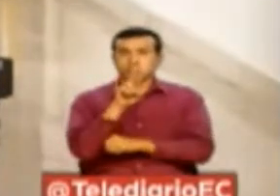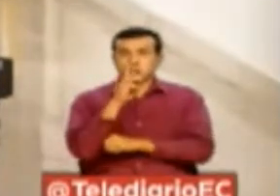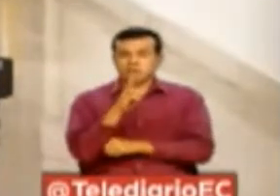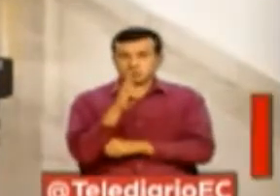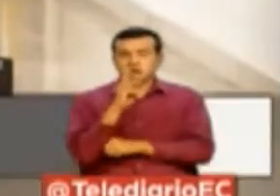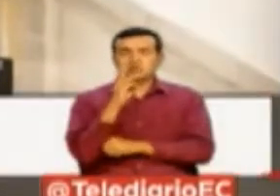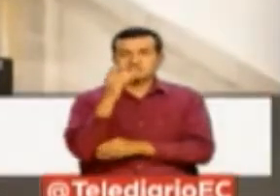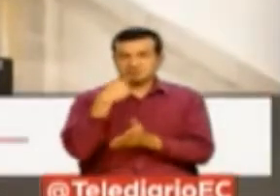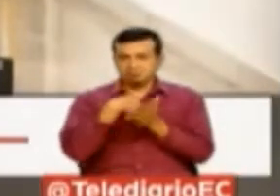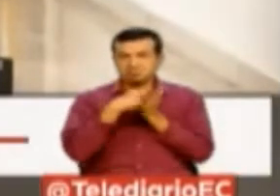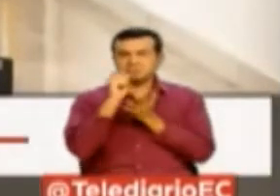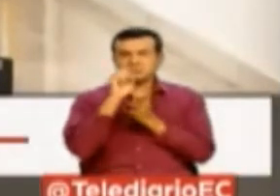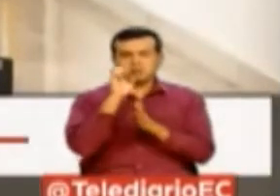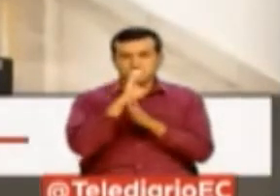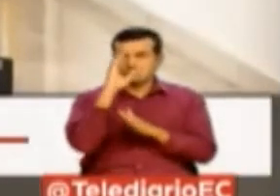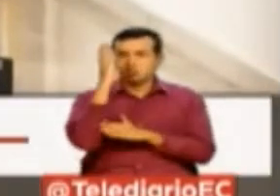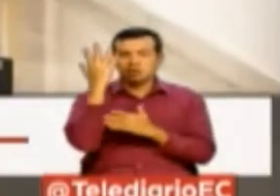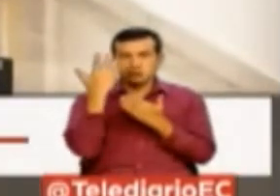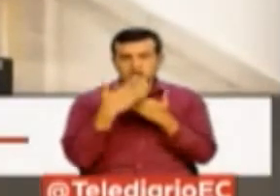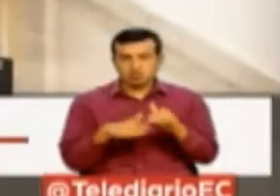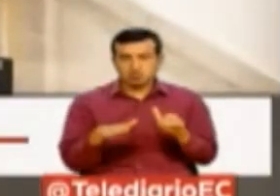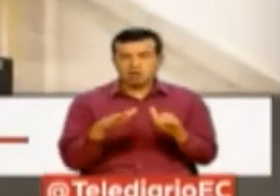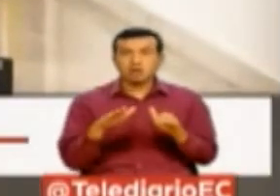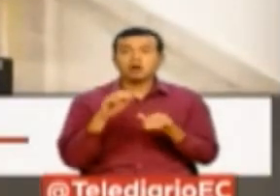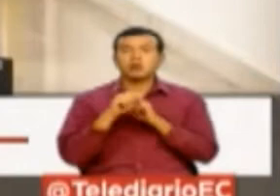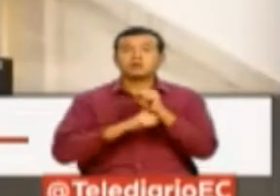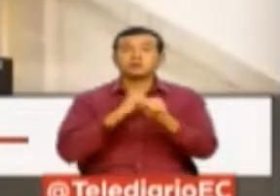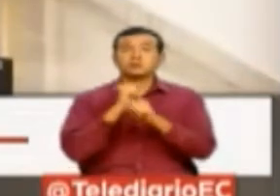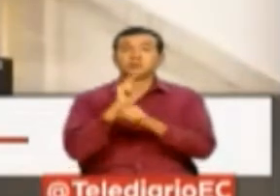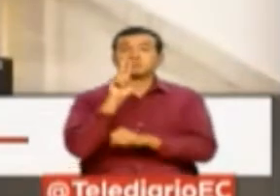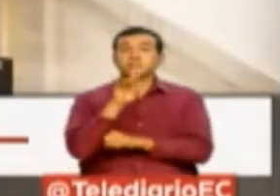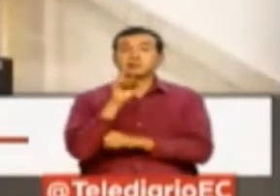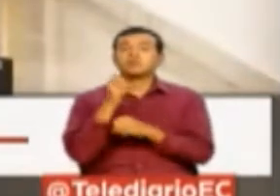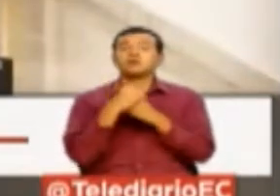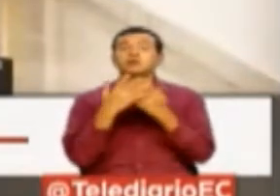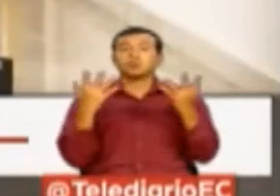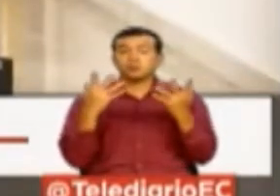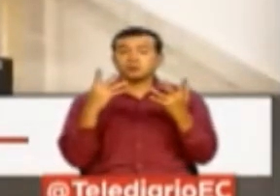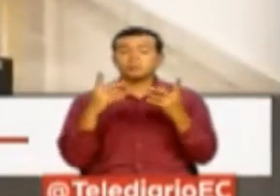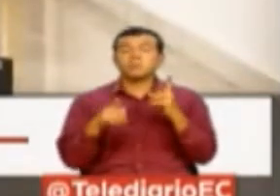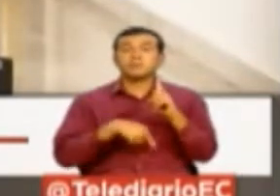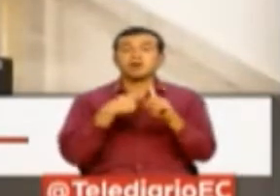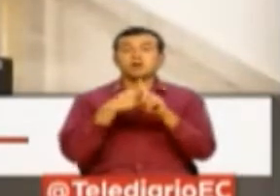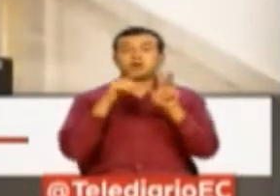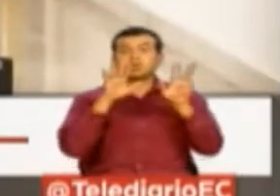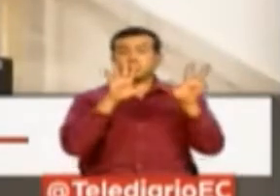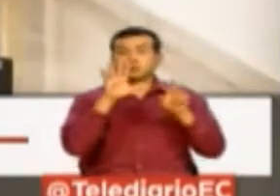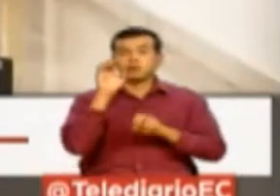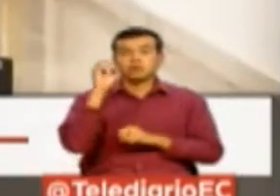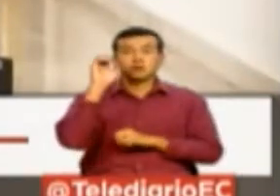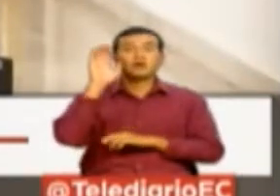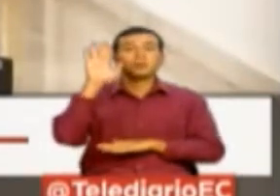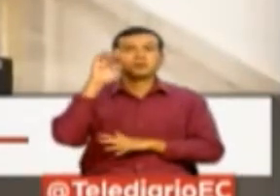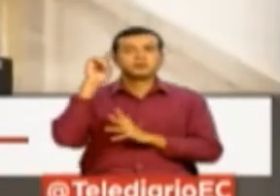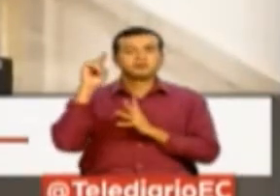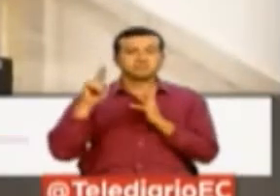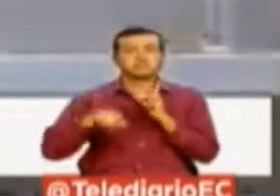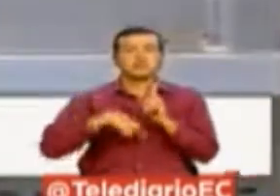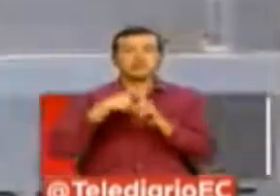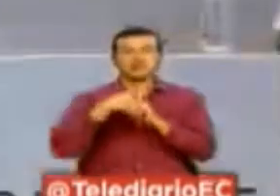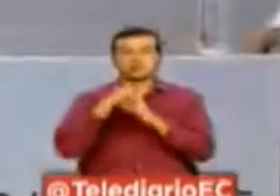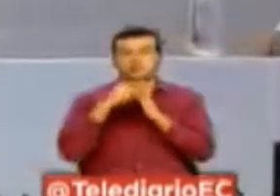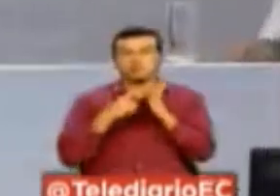fueron cumplidos por ecuador y colombia mientras que para el año 2018 se han sumado 80 compromisos adicionales